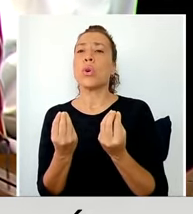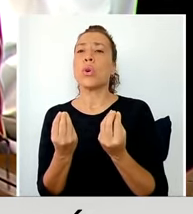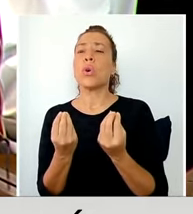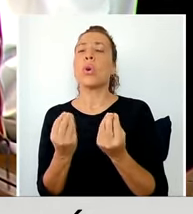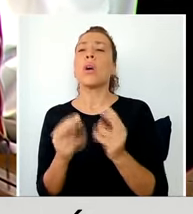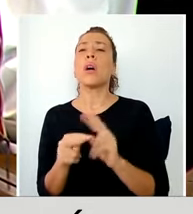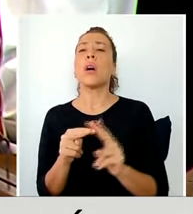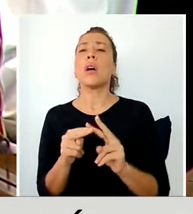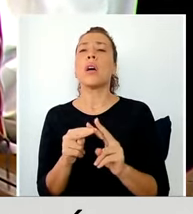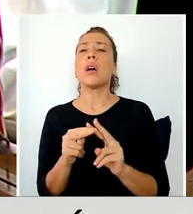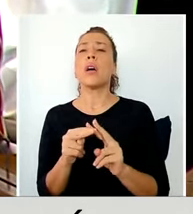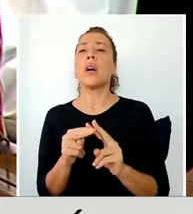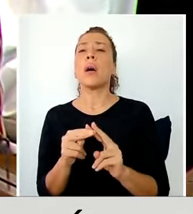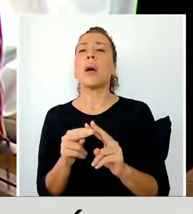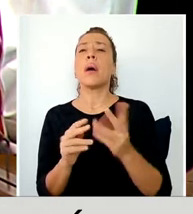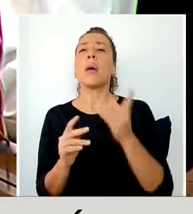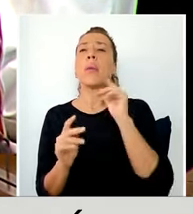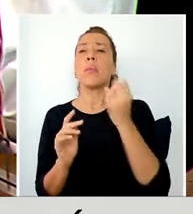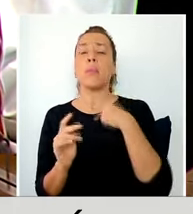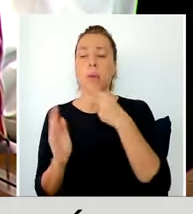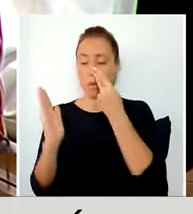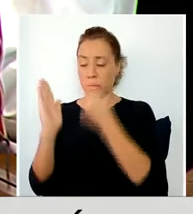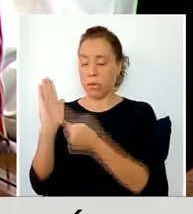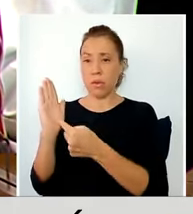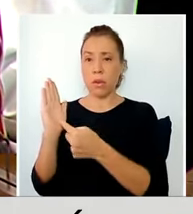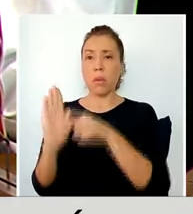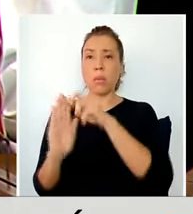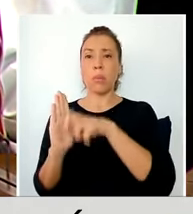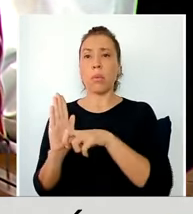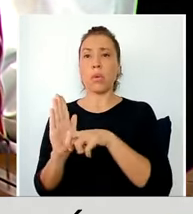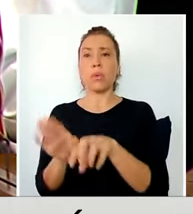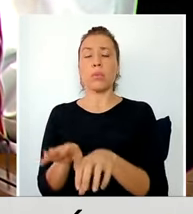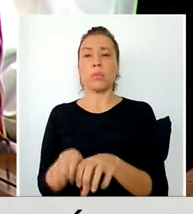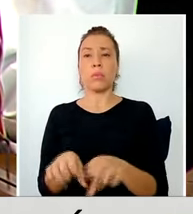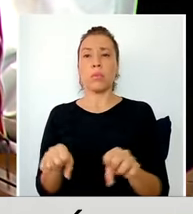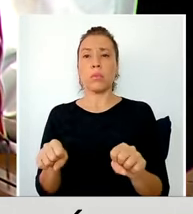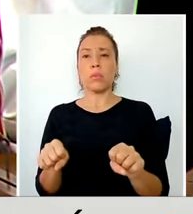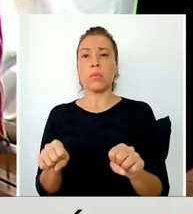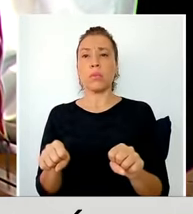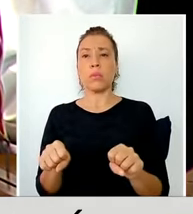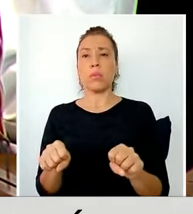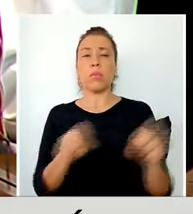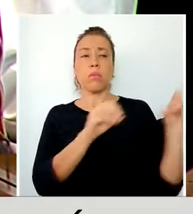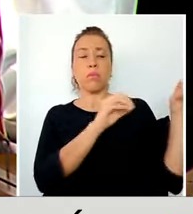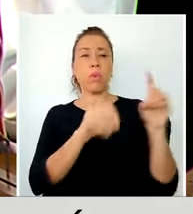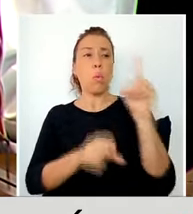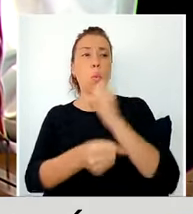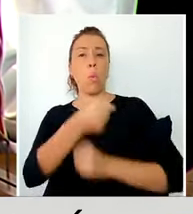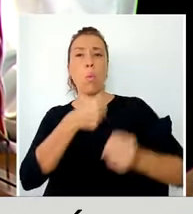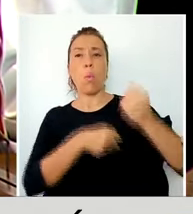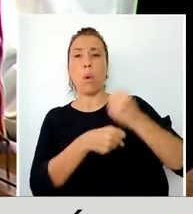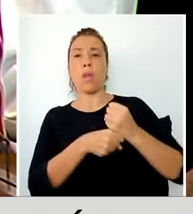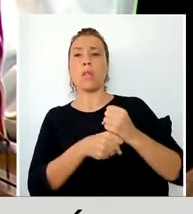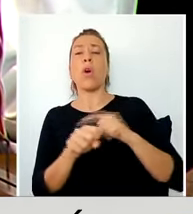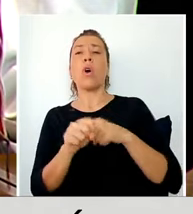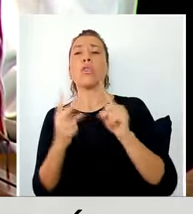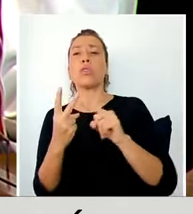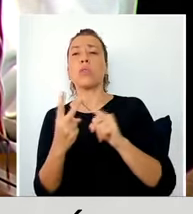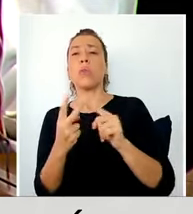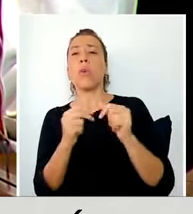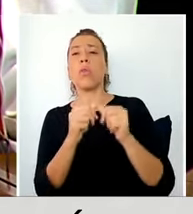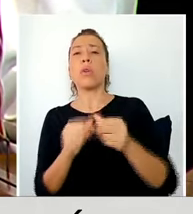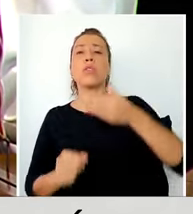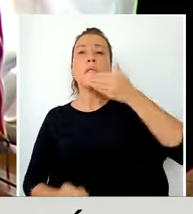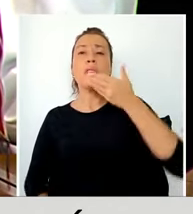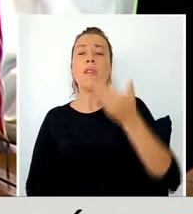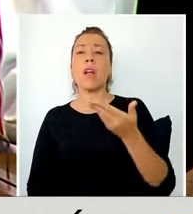tener priorizado porque vemos Que aquí hay proyectos de resolución que viene se arrastran de hace un año atrás y lo segundo es la duración de la intervención van